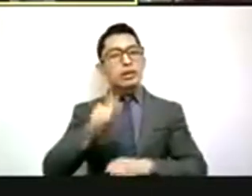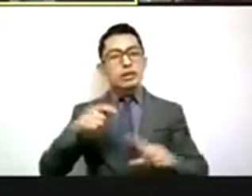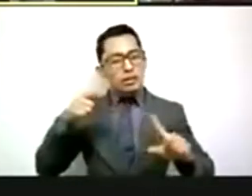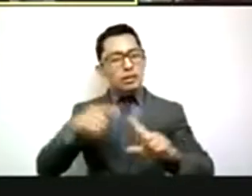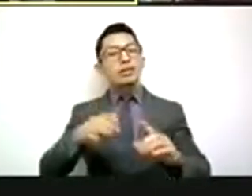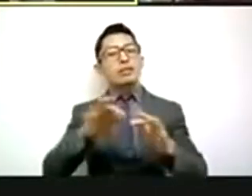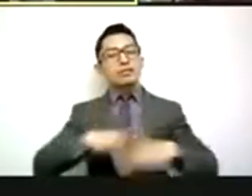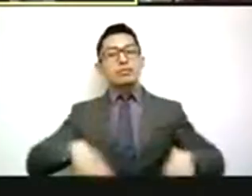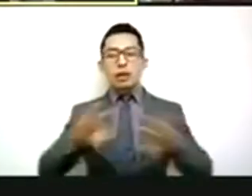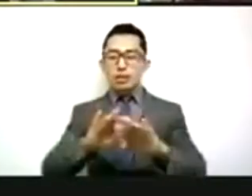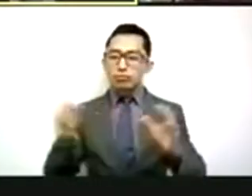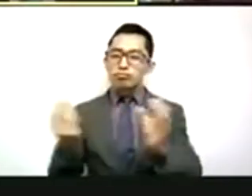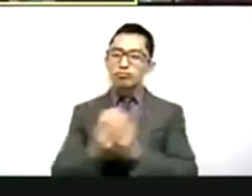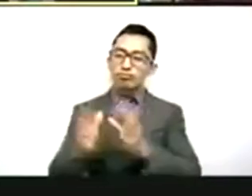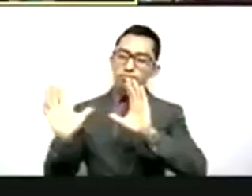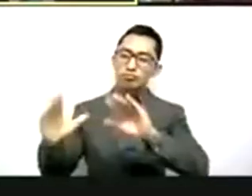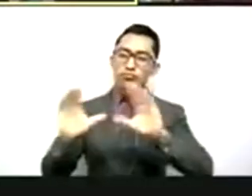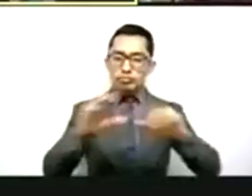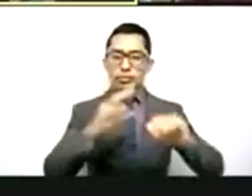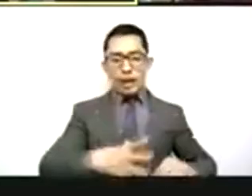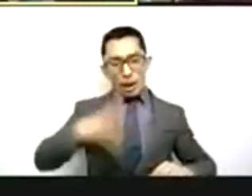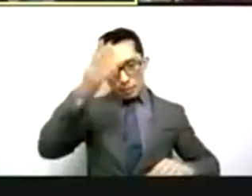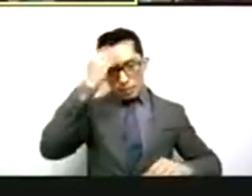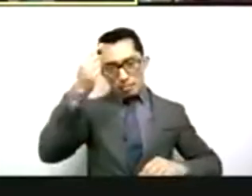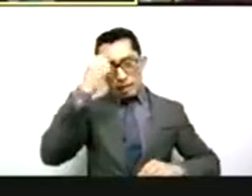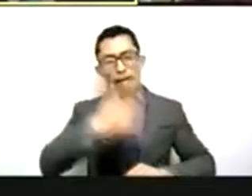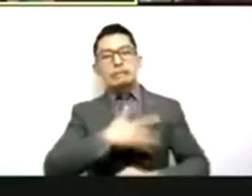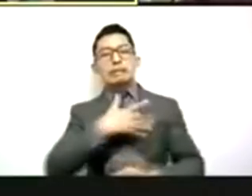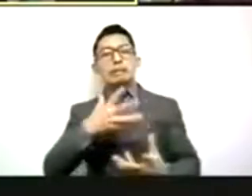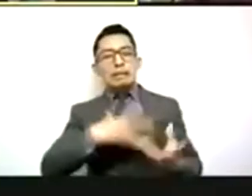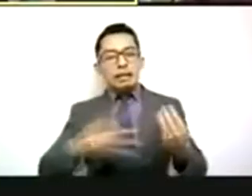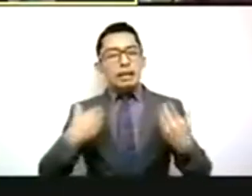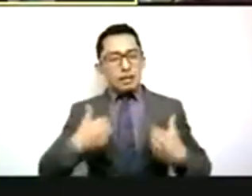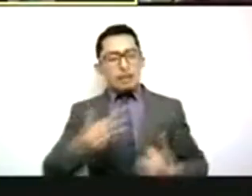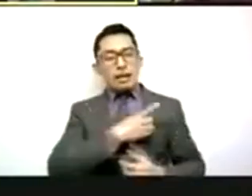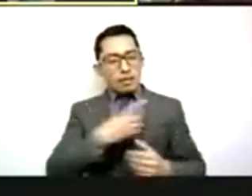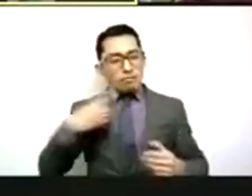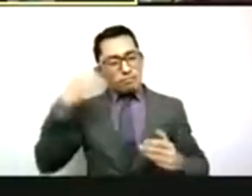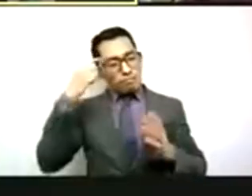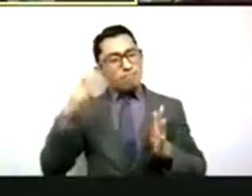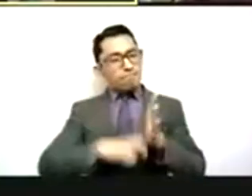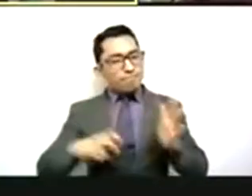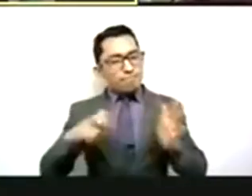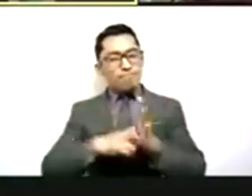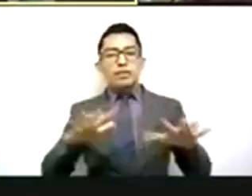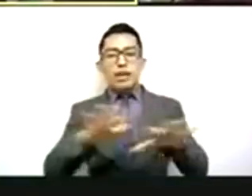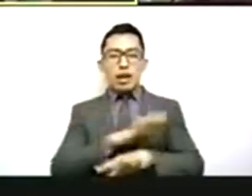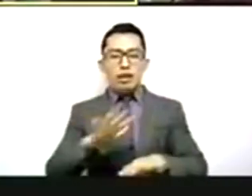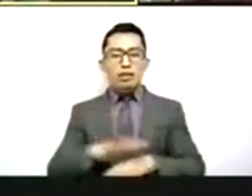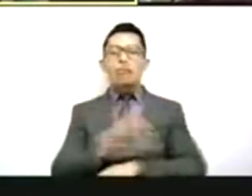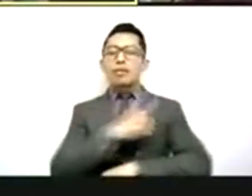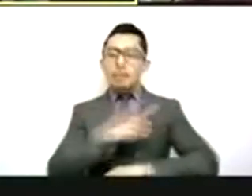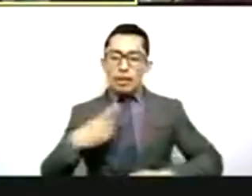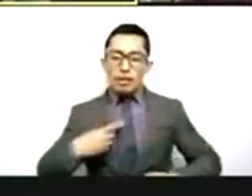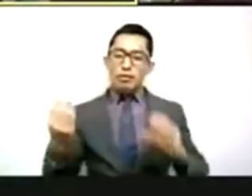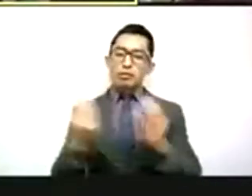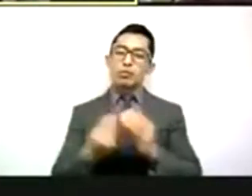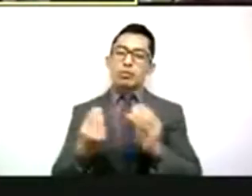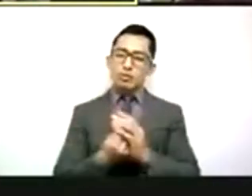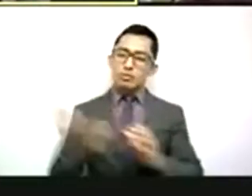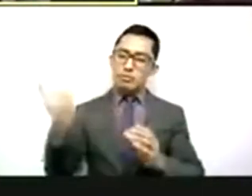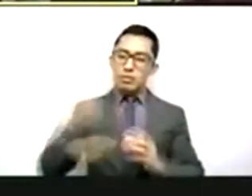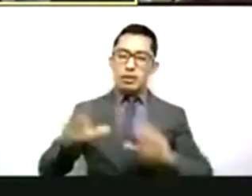de sensibilización continuo. En estas instancias debe brindarse cursos sobre los derechos de las personas